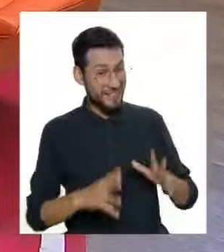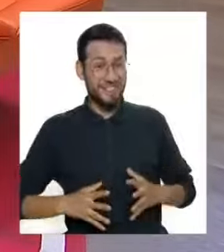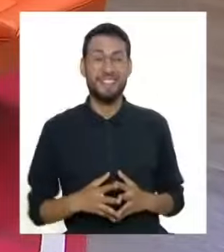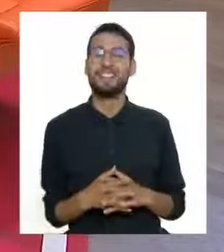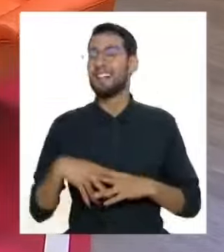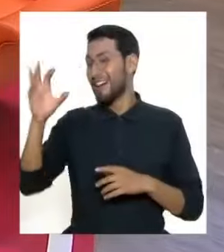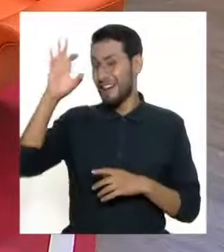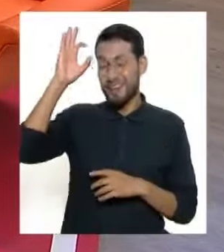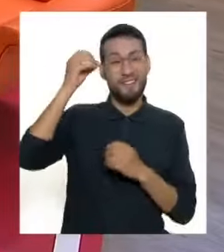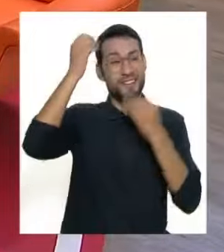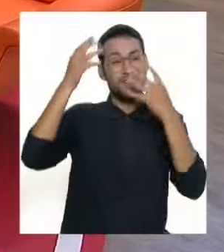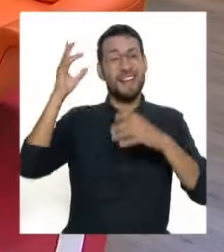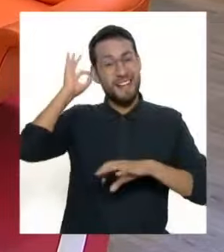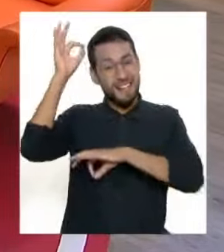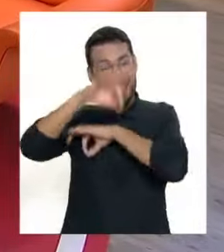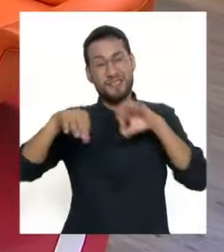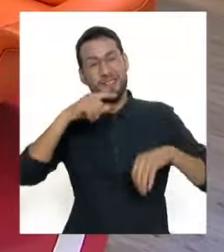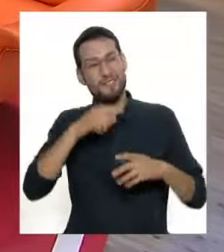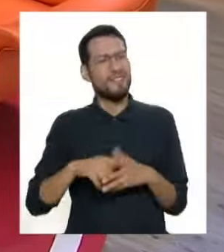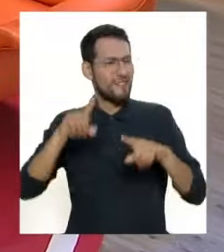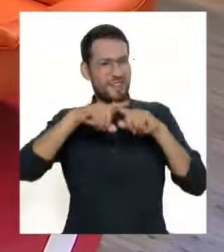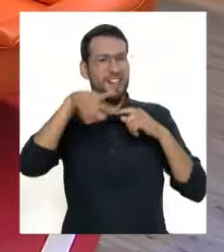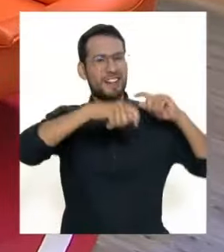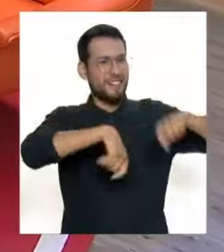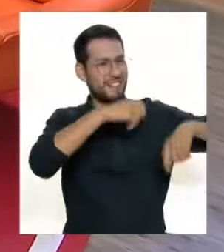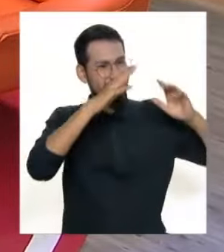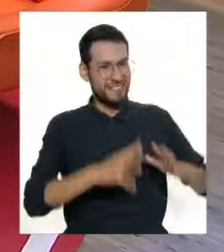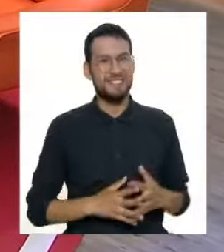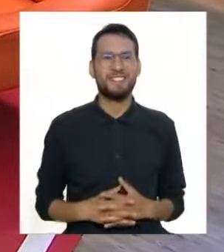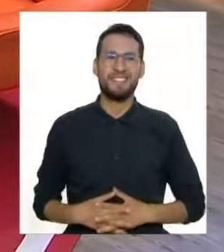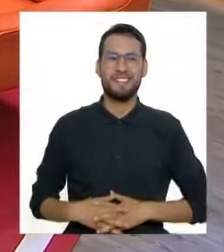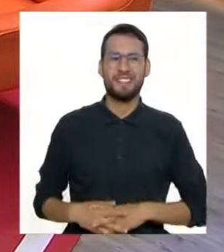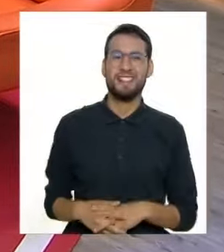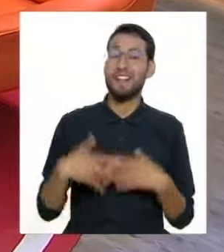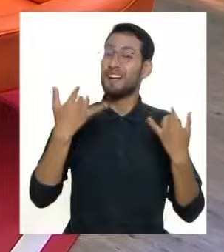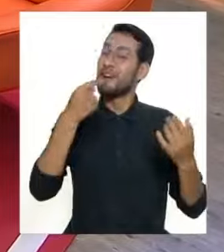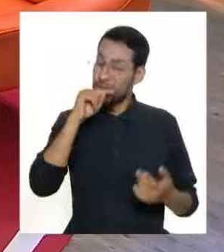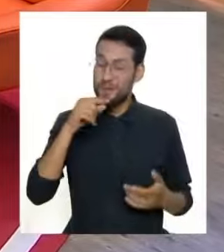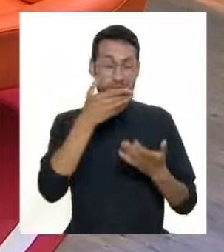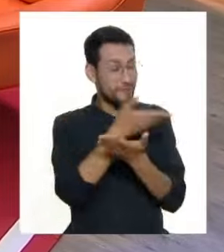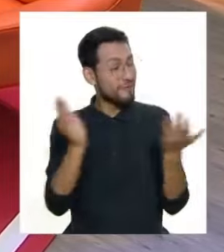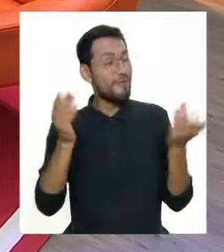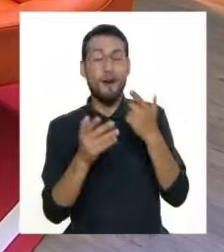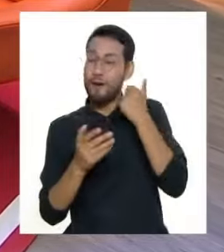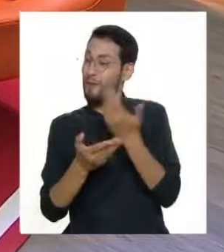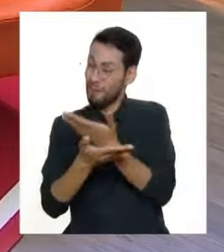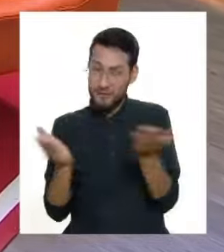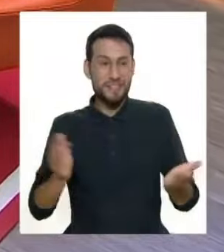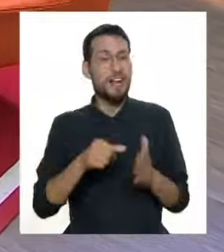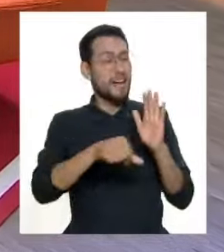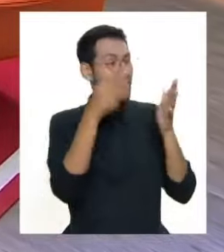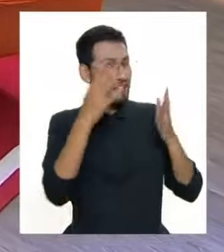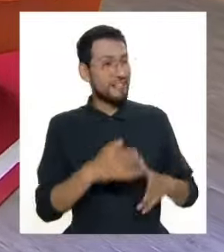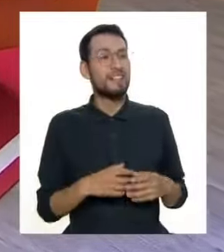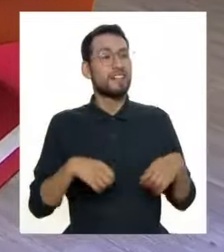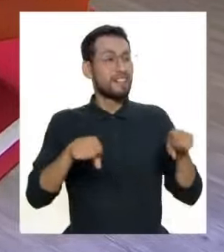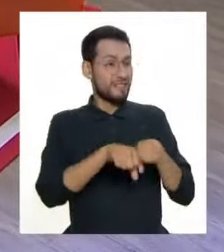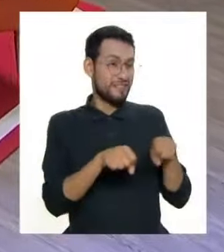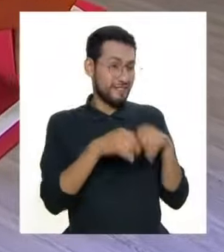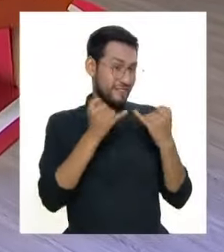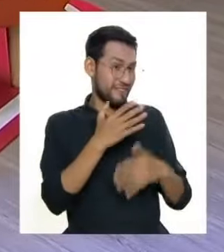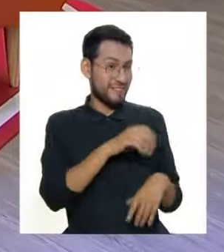historiadora, filántropa, arquitecta, de todo, cocinera. Damas y caballeros. Artesana. Artesana. Y zapatero,